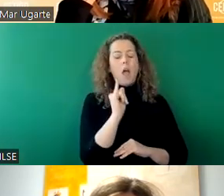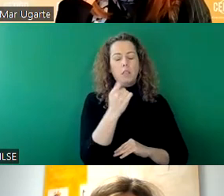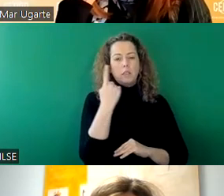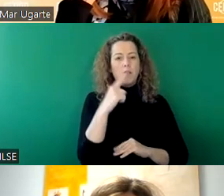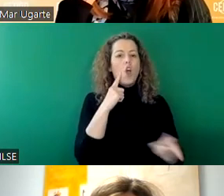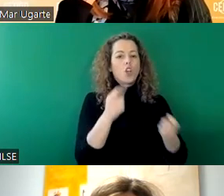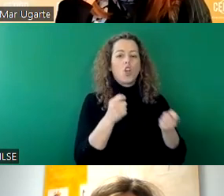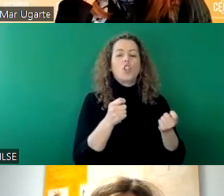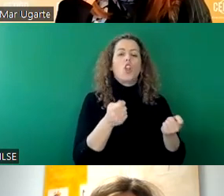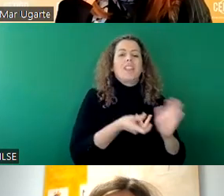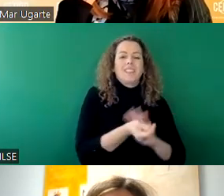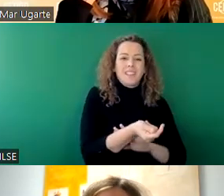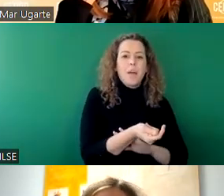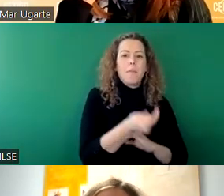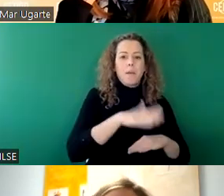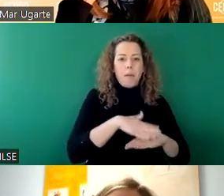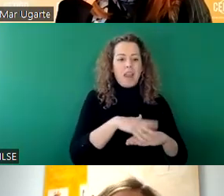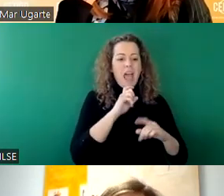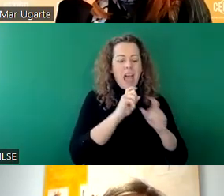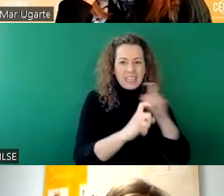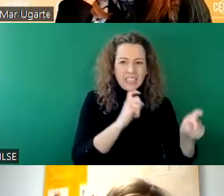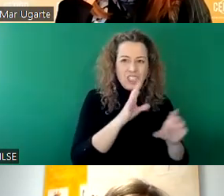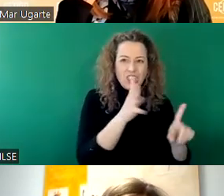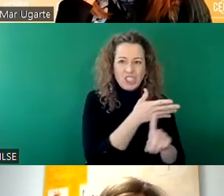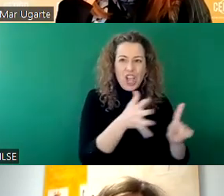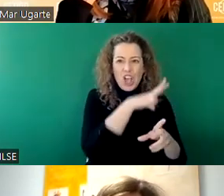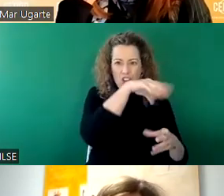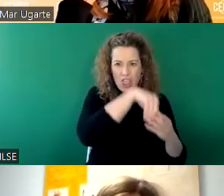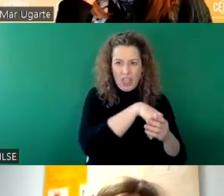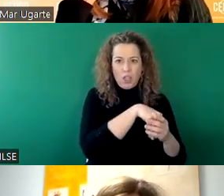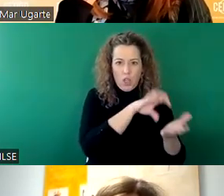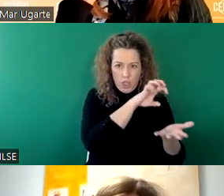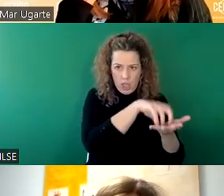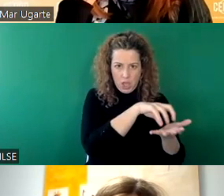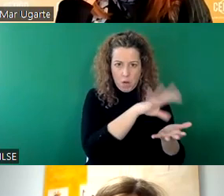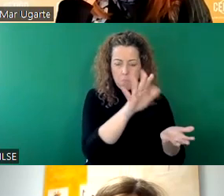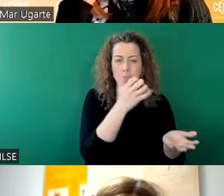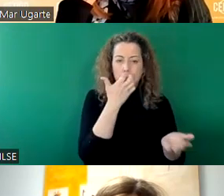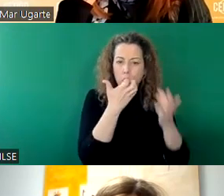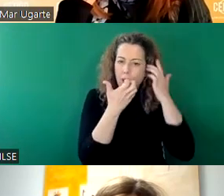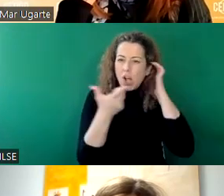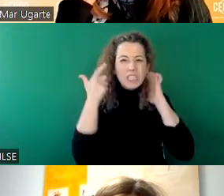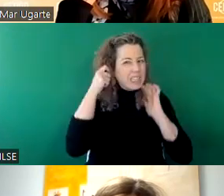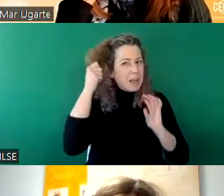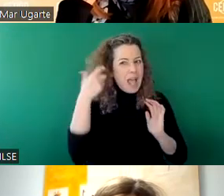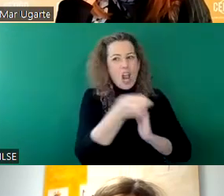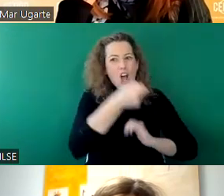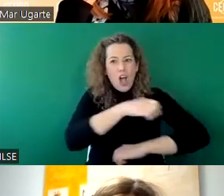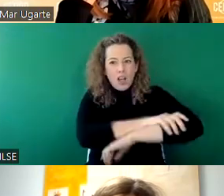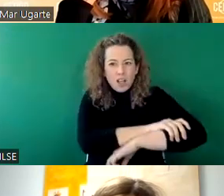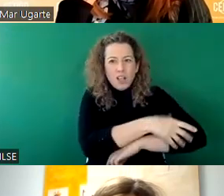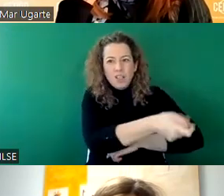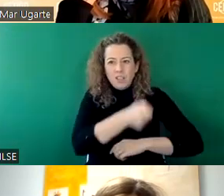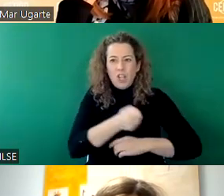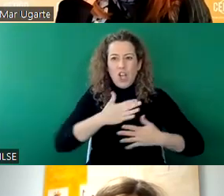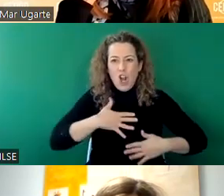para ciertas agresiones que se producen en este tipo de centros, como pueden ser agarrones de antebrazos, agarrones de